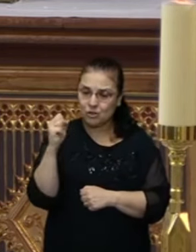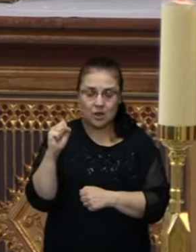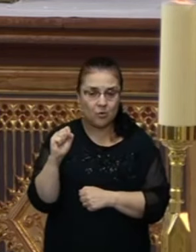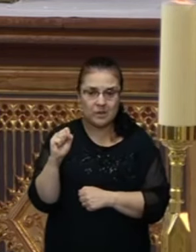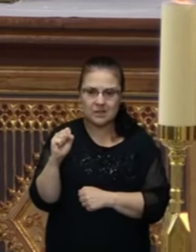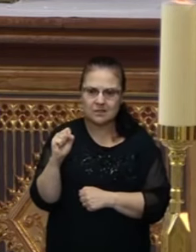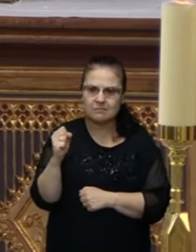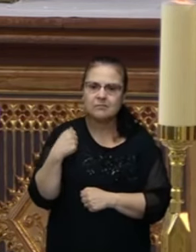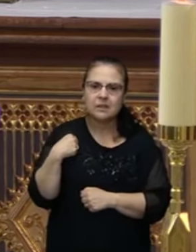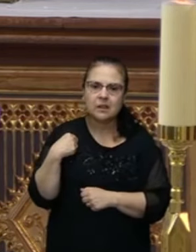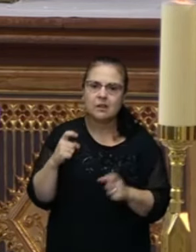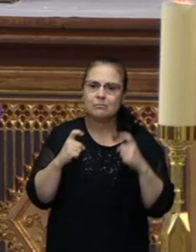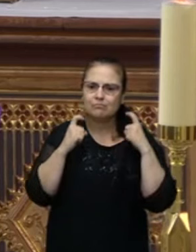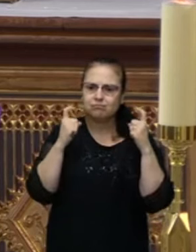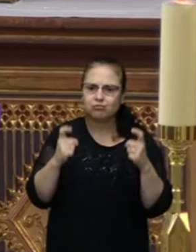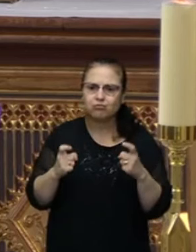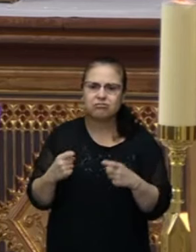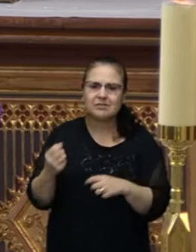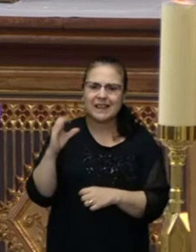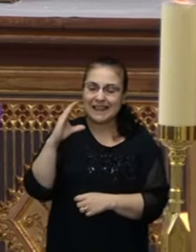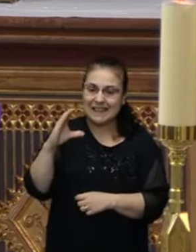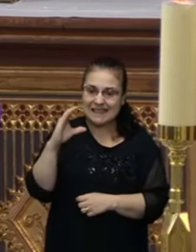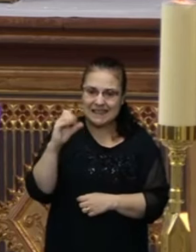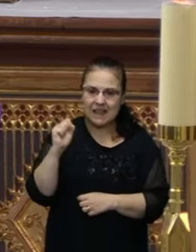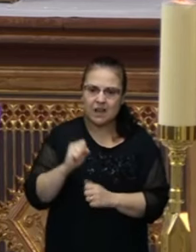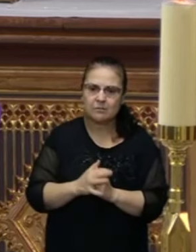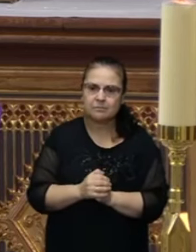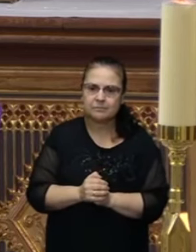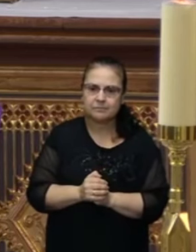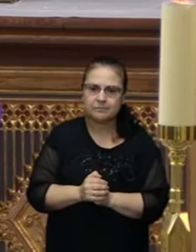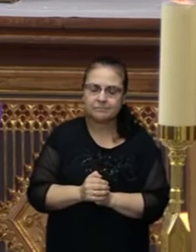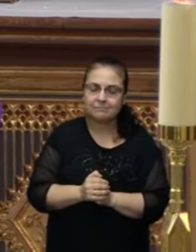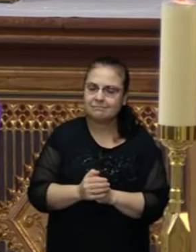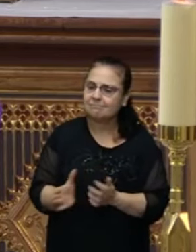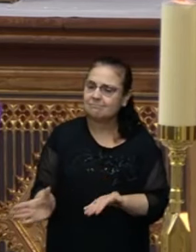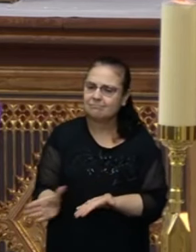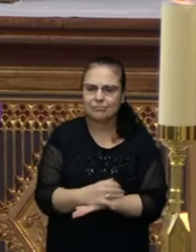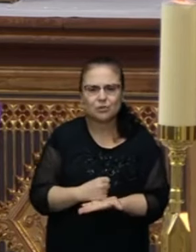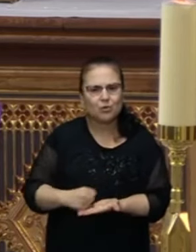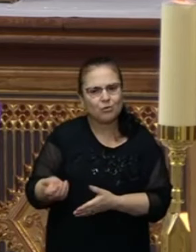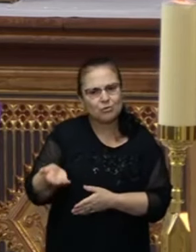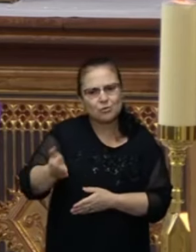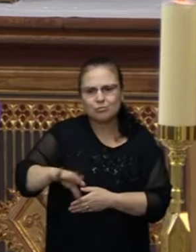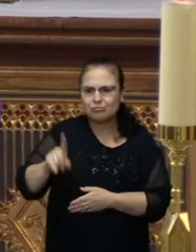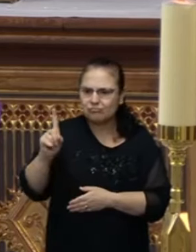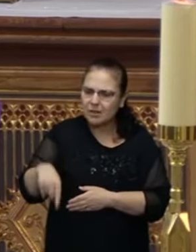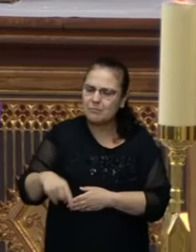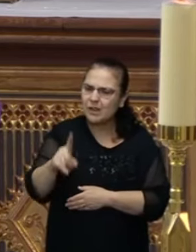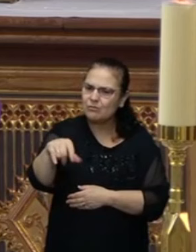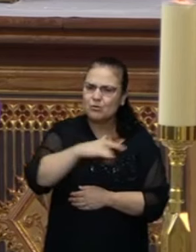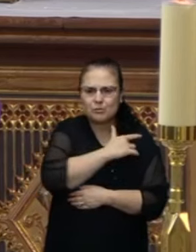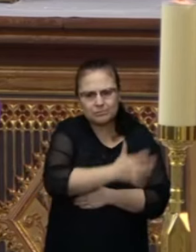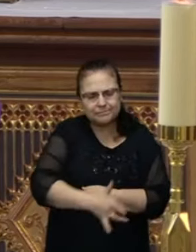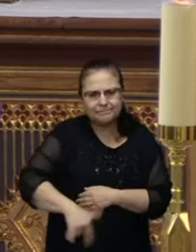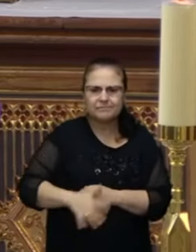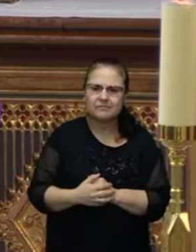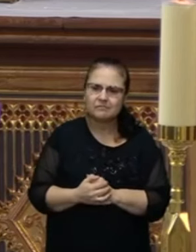y las intenciones de Cristina. A todos los que han muerto también en tu